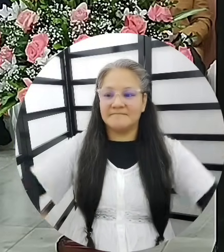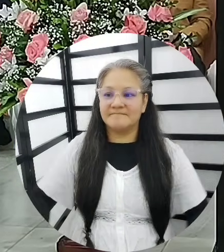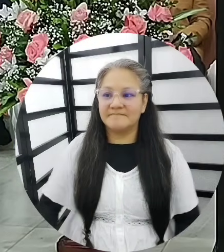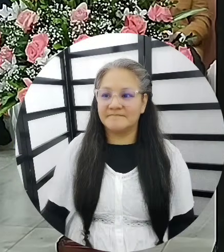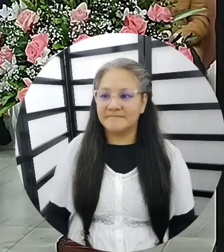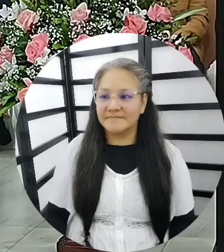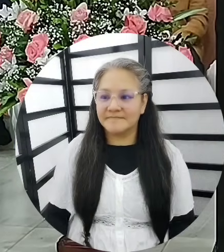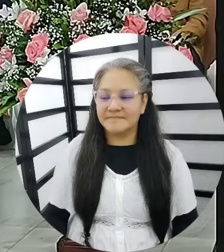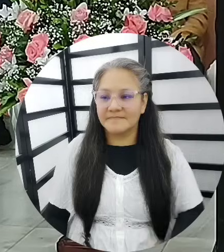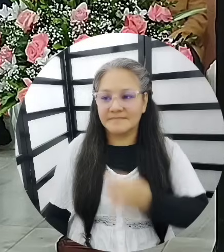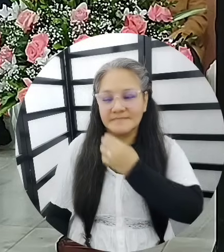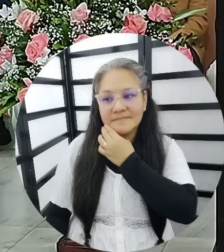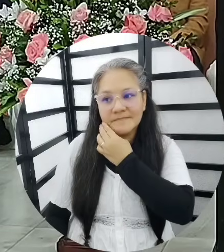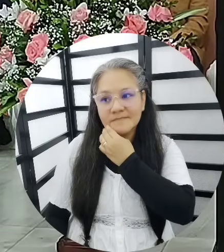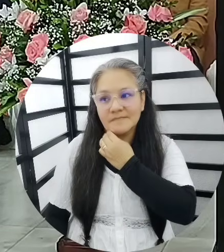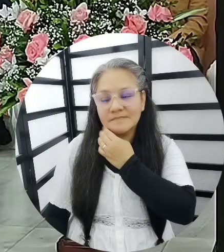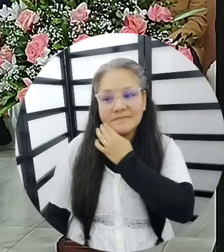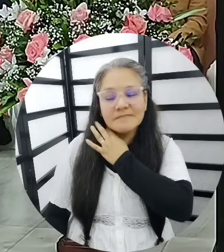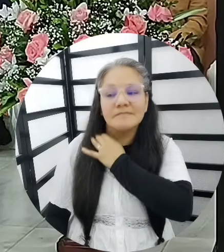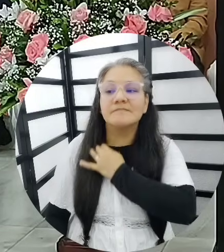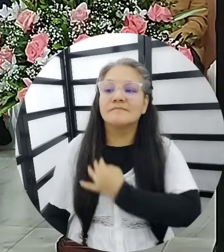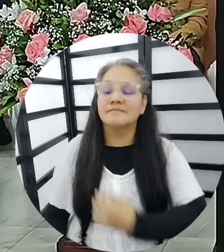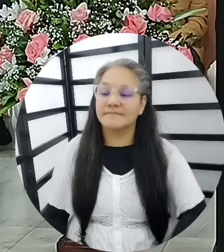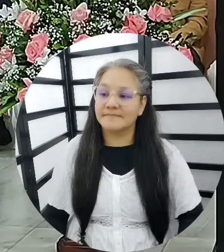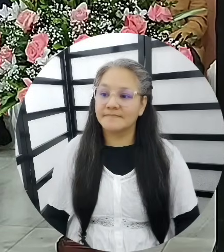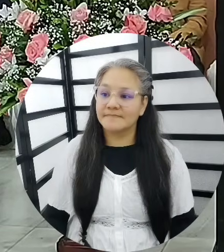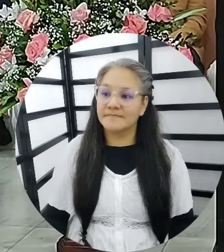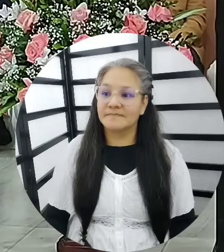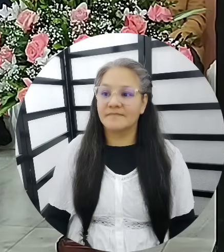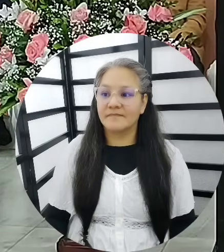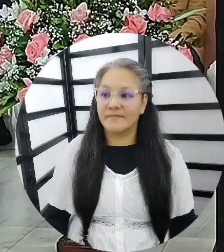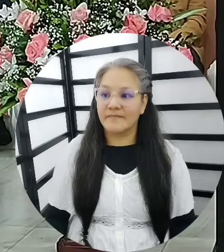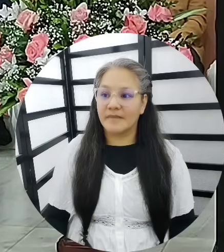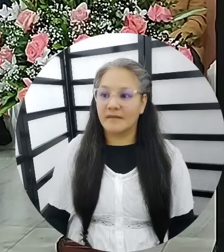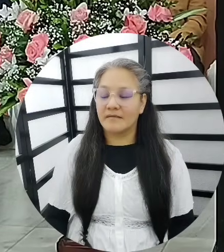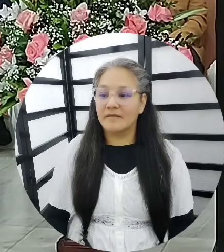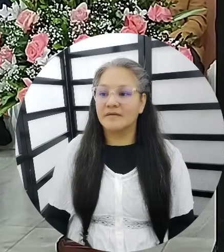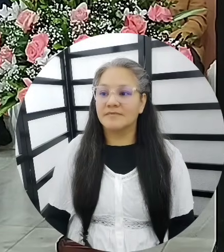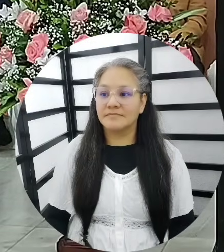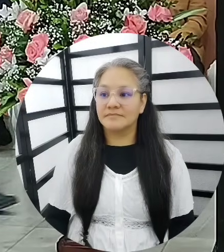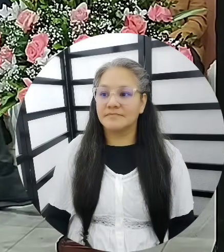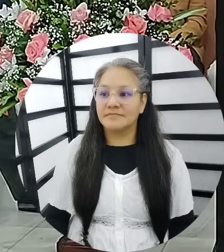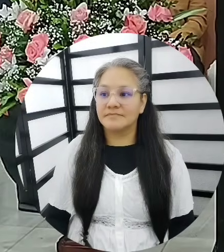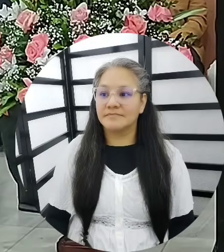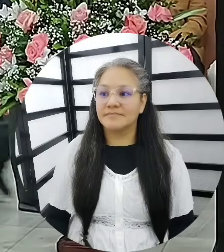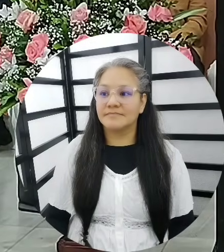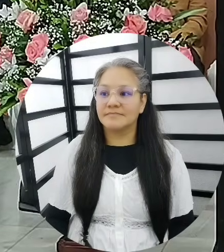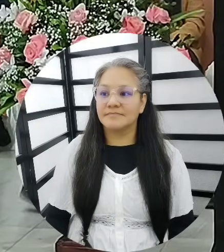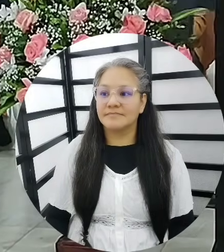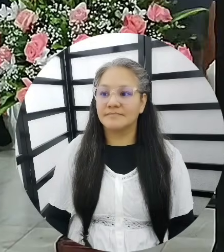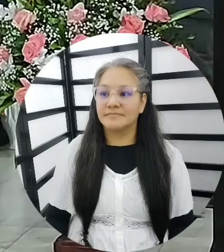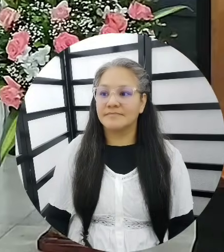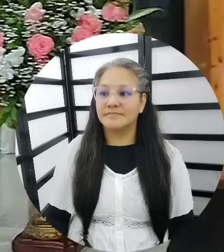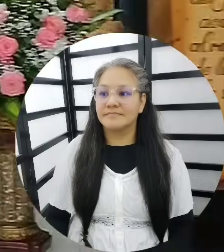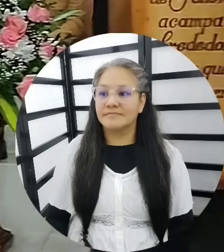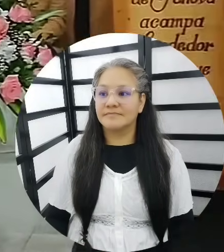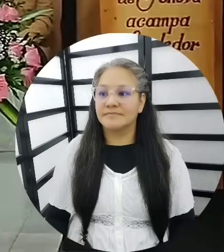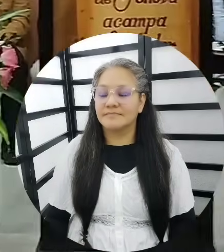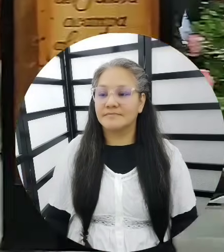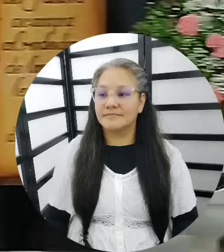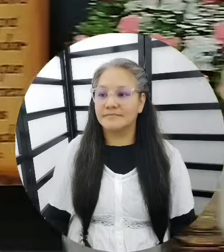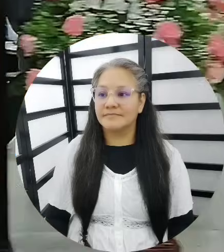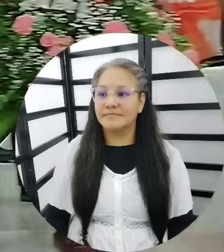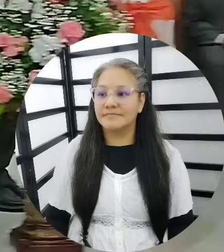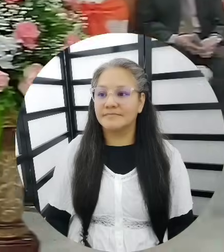pastores, compañeros en el ministerio que estamos aquí, y ustedes también. Cuando el hermano Luis M. Ortiz, fundador de esta obra